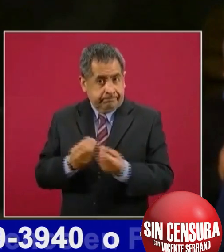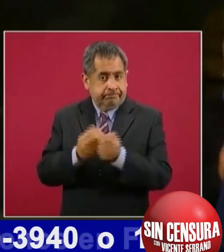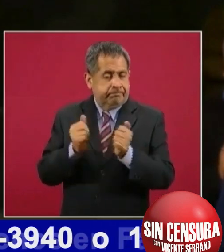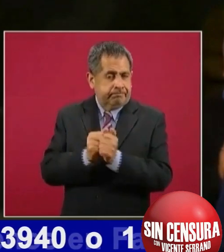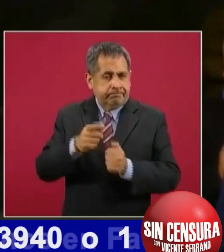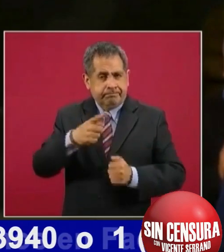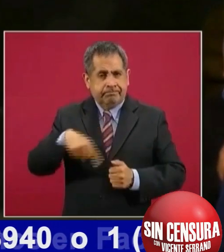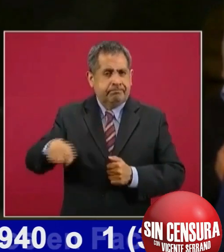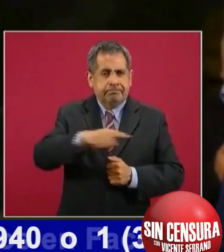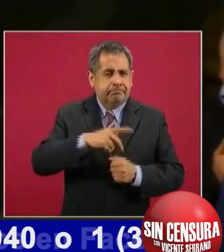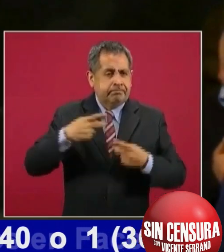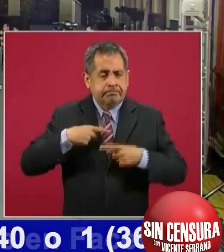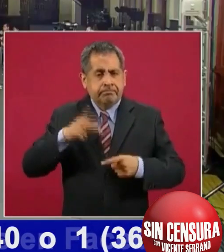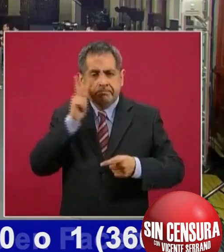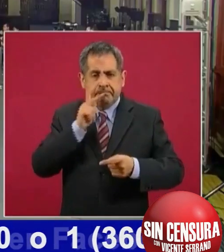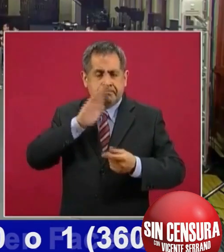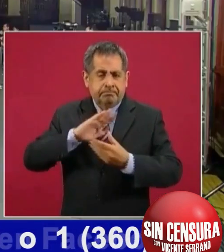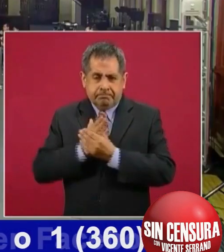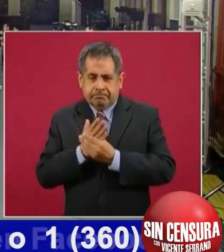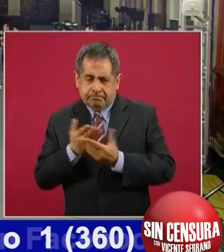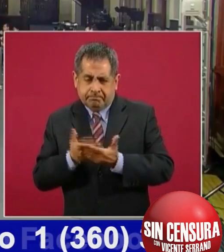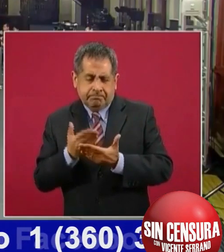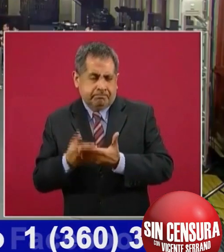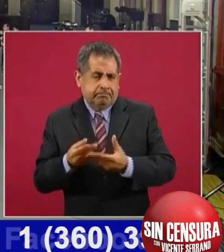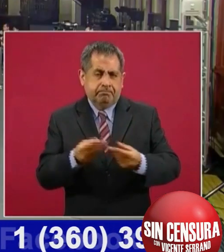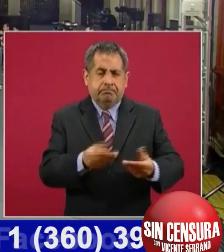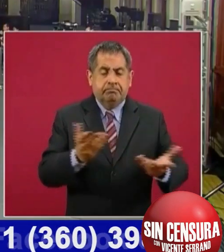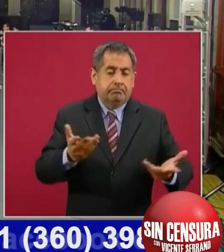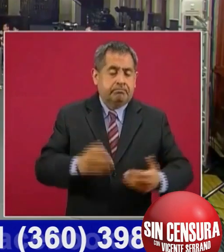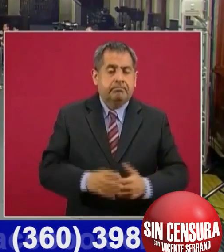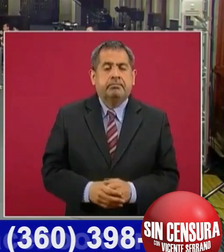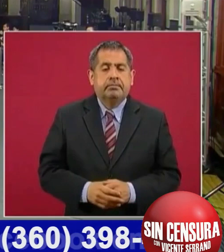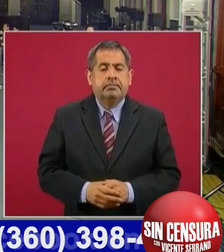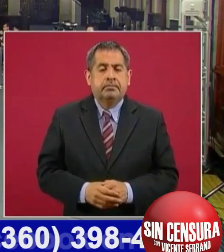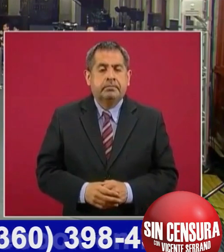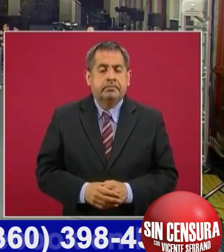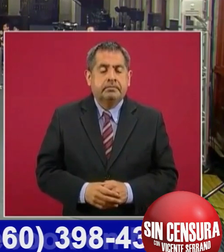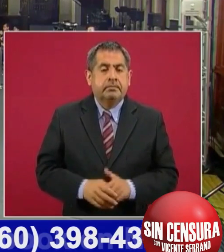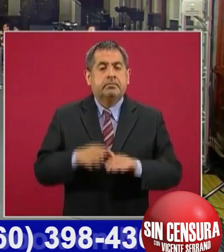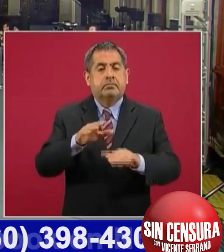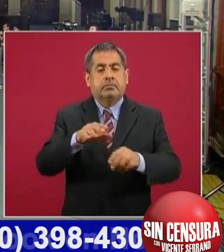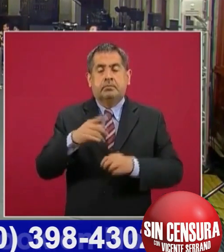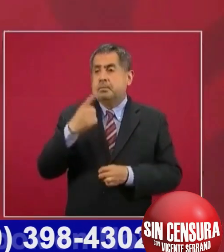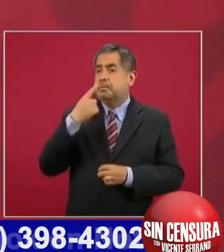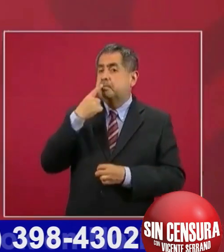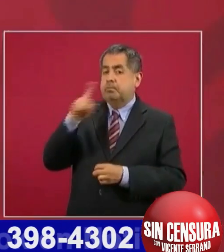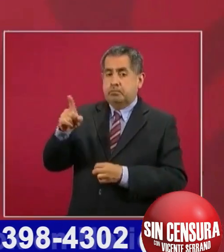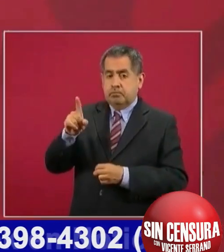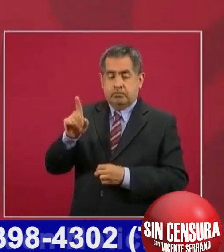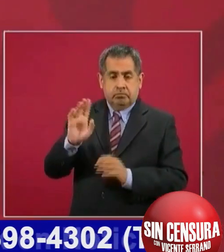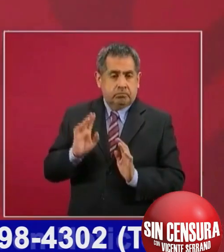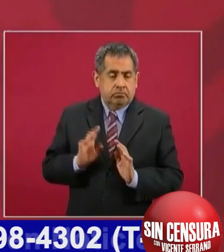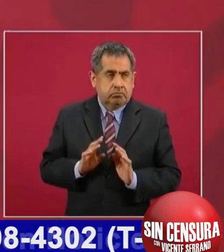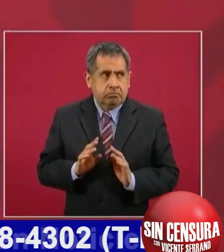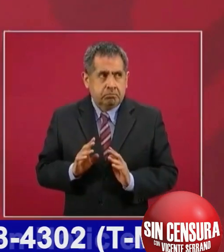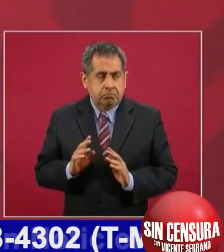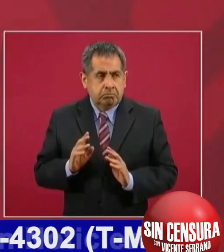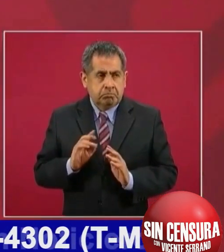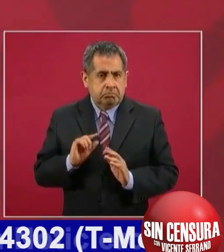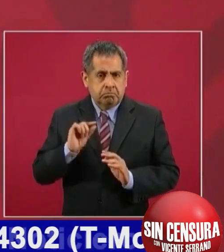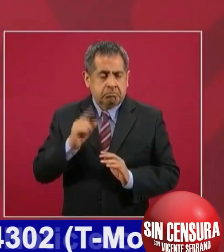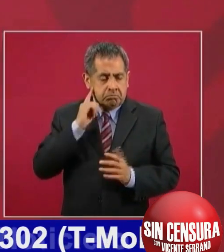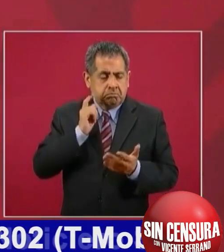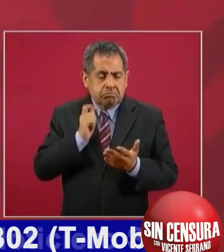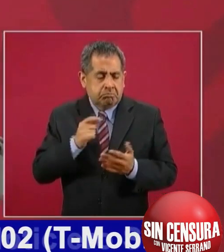la aportación de pruebas, investigación o demás. Bueno, sobre la denuncia no tengo muchos